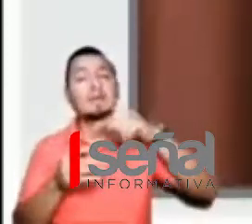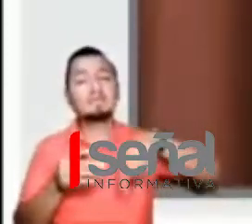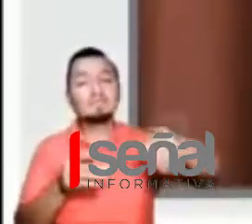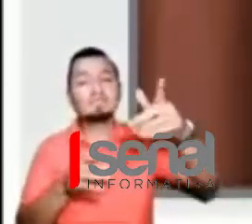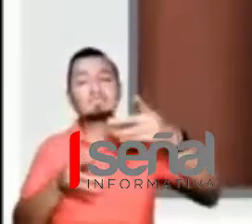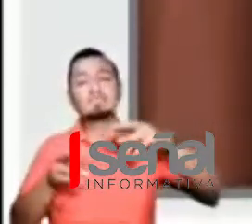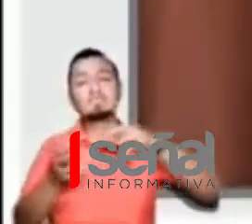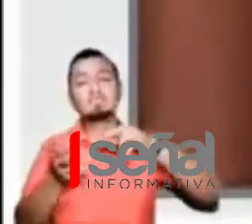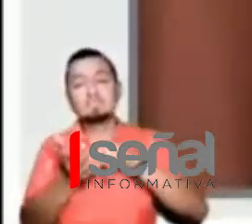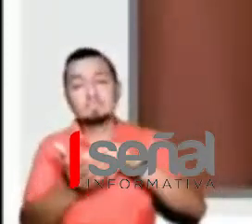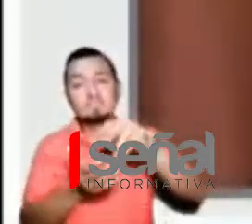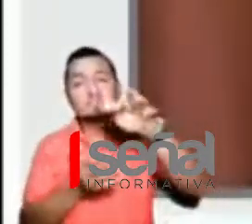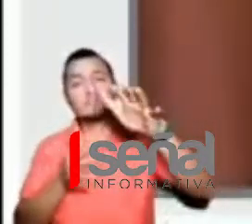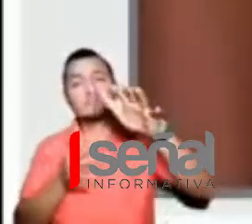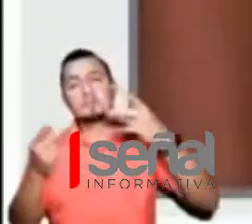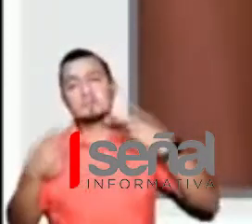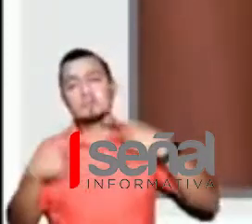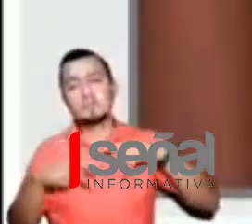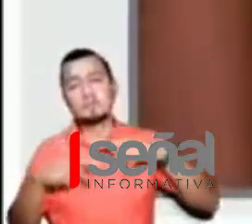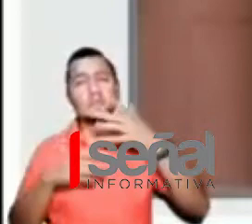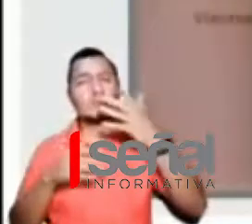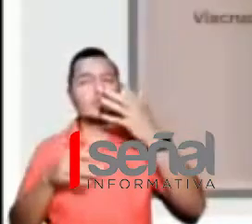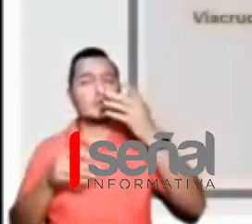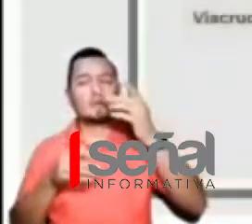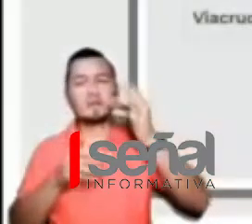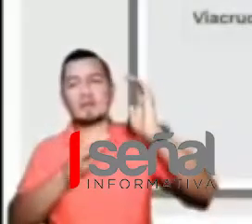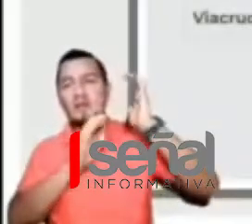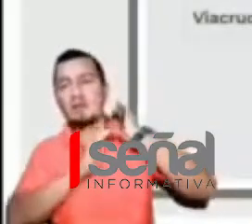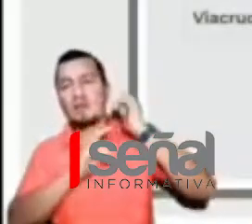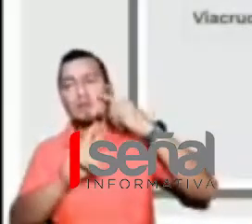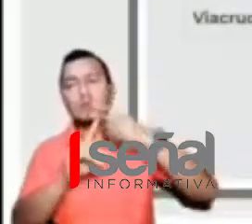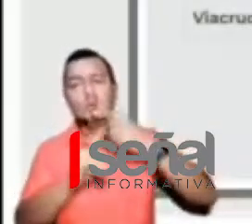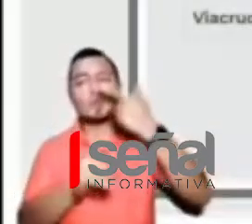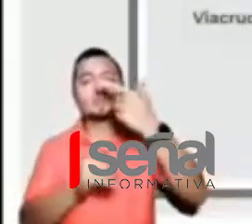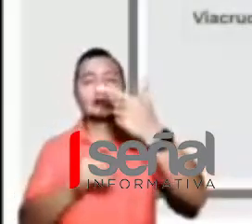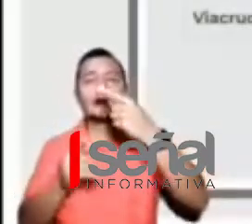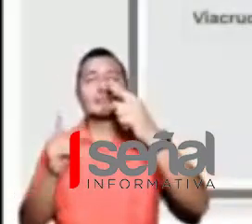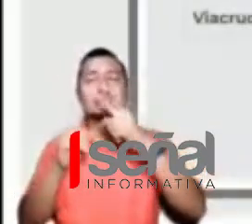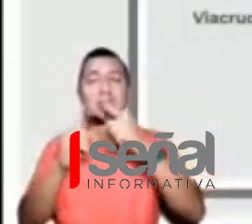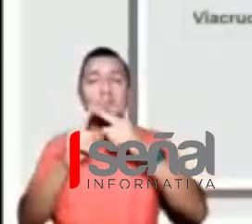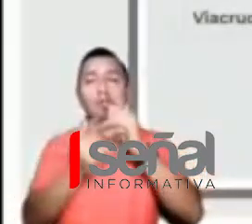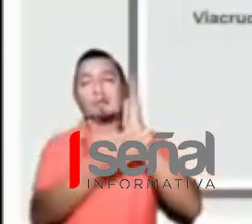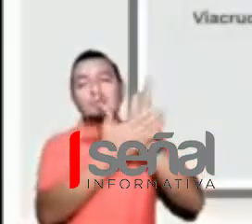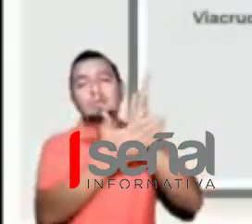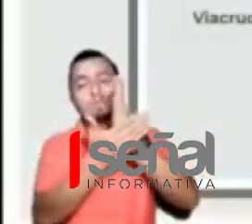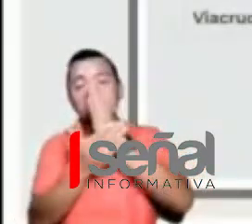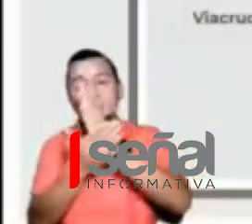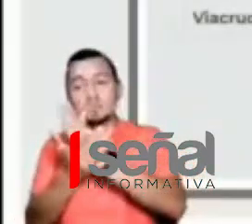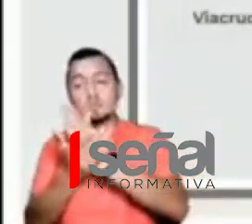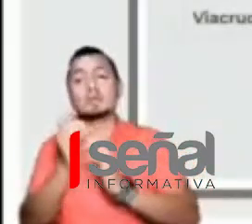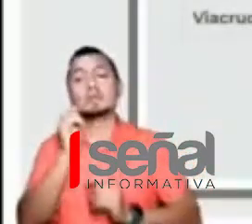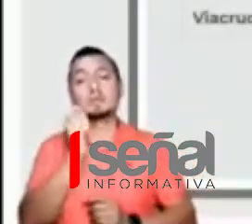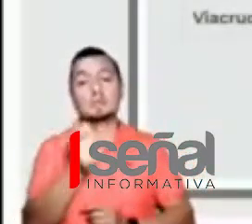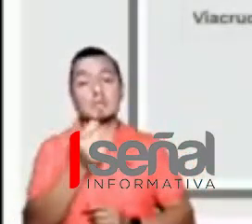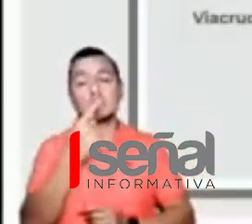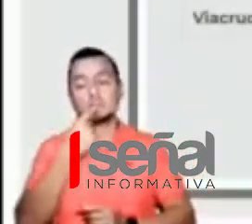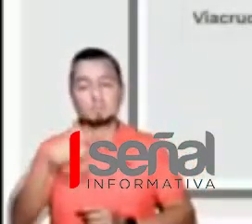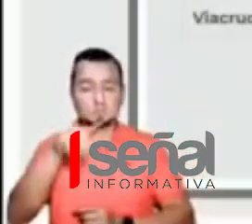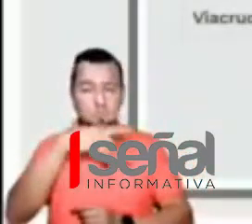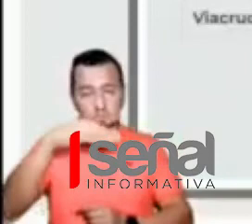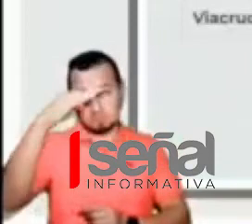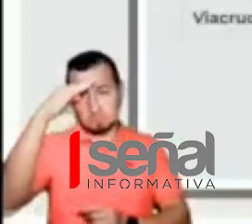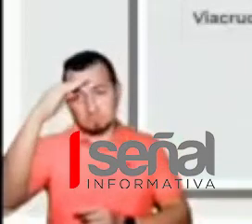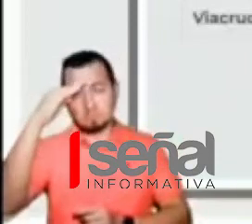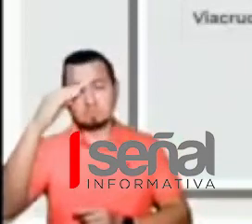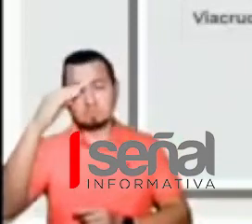Tenían 2 años canceladas, tanto la romería de Talpa de Allende como las peregrinaciones, Vía Crucis y visitas